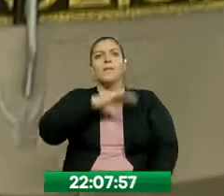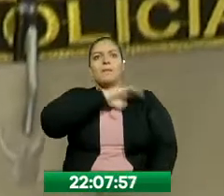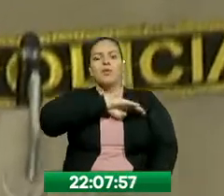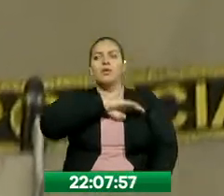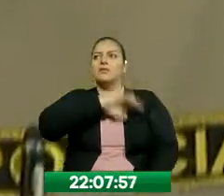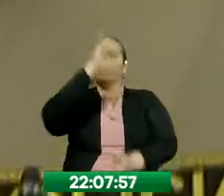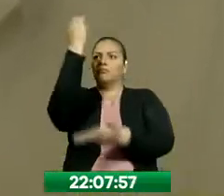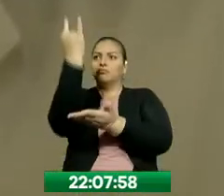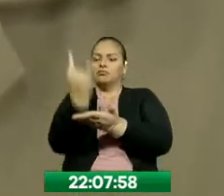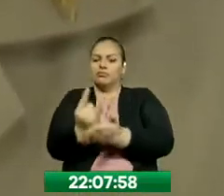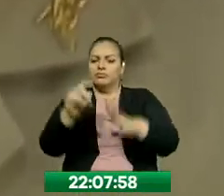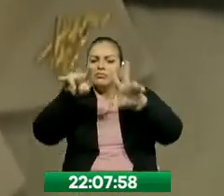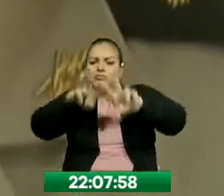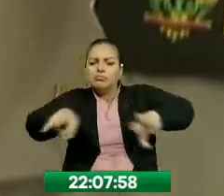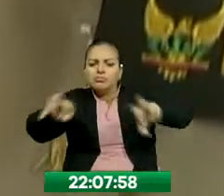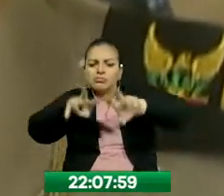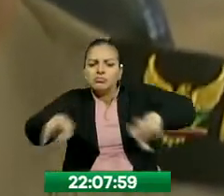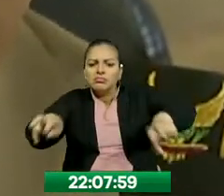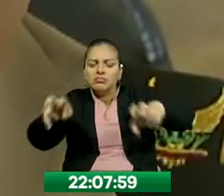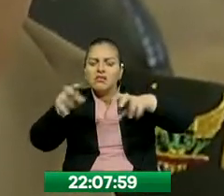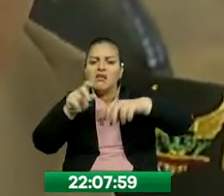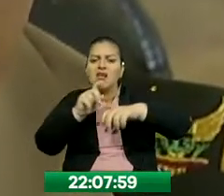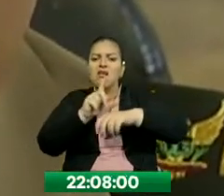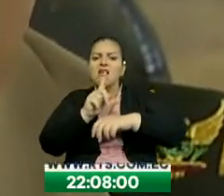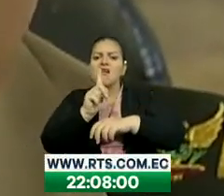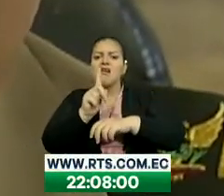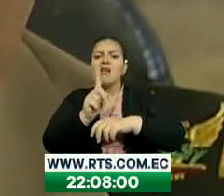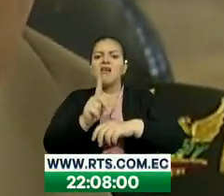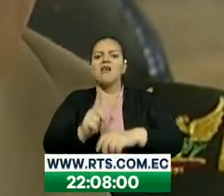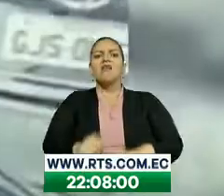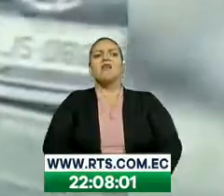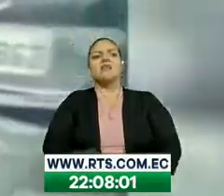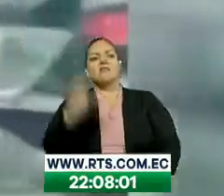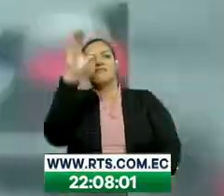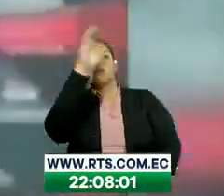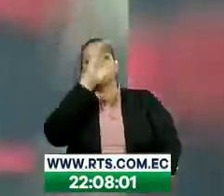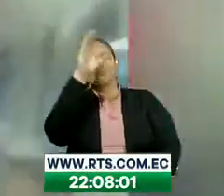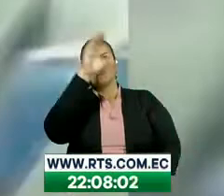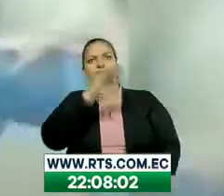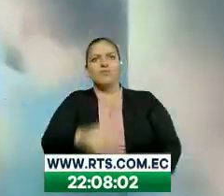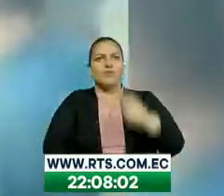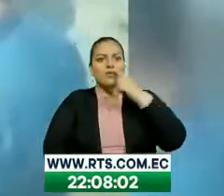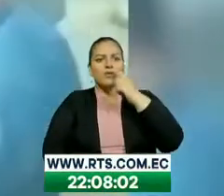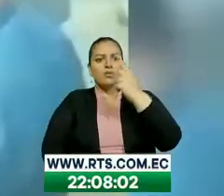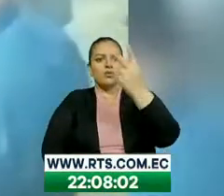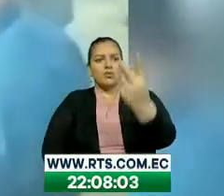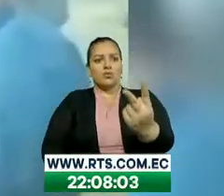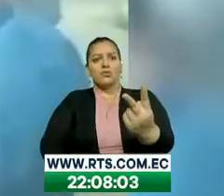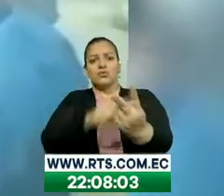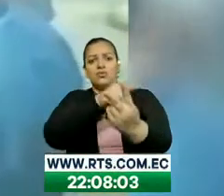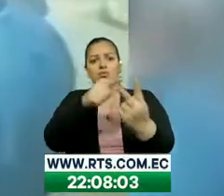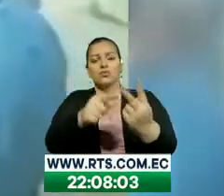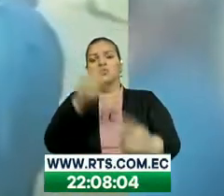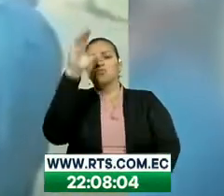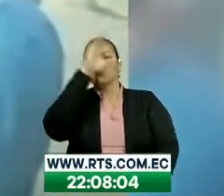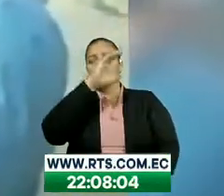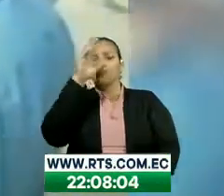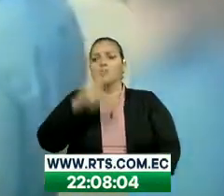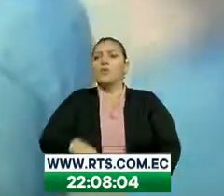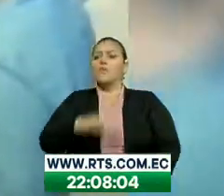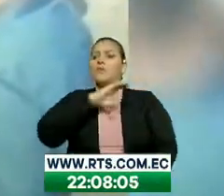coronel Carlos Vera, una vez que el video se hizo viral en las redes sociales, se dispuso a unidades especiales a investigar el